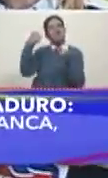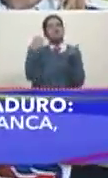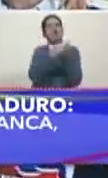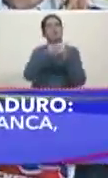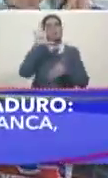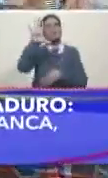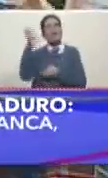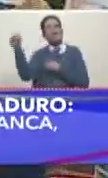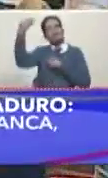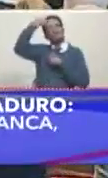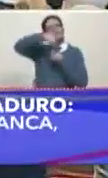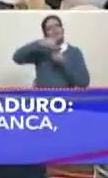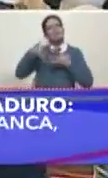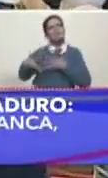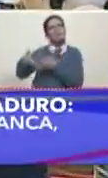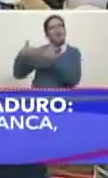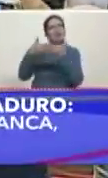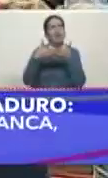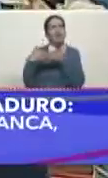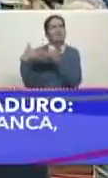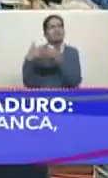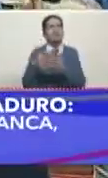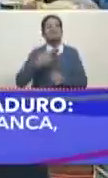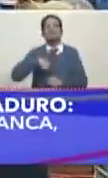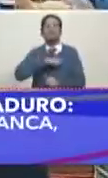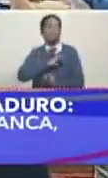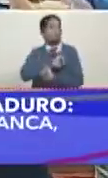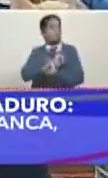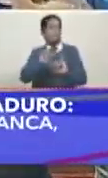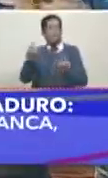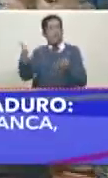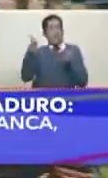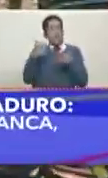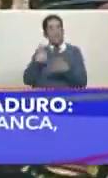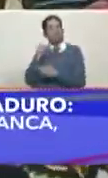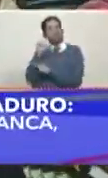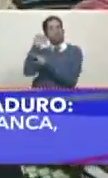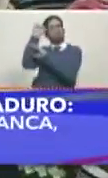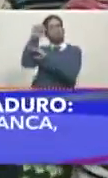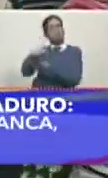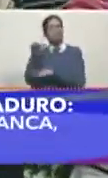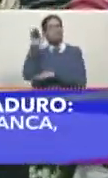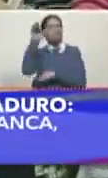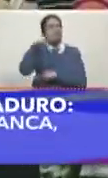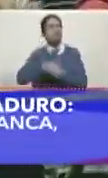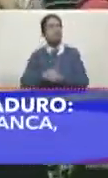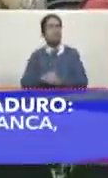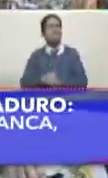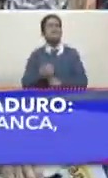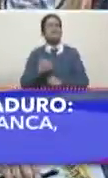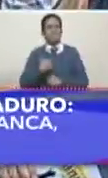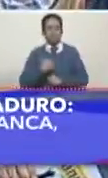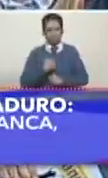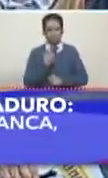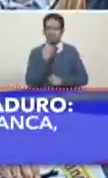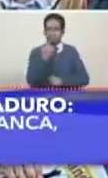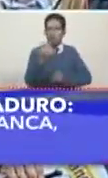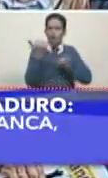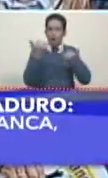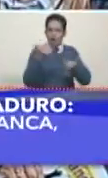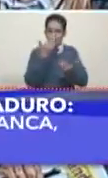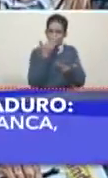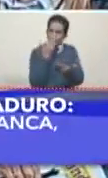intervención gringa. Estamos ganando, vamos a ganar. Y lo decreto hoy en esta